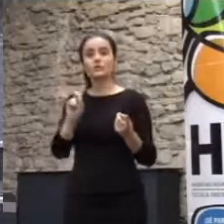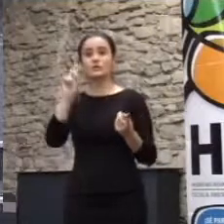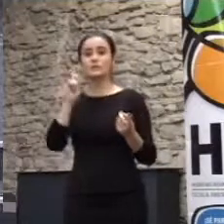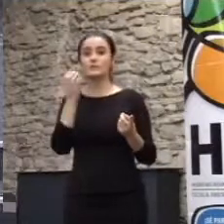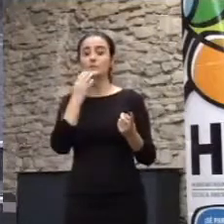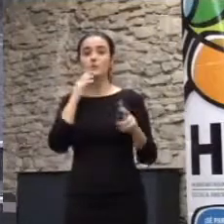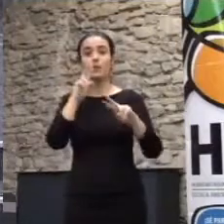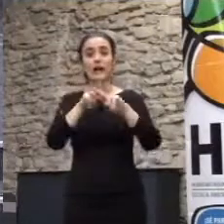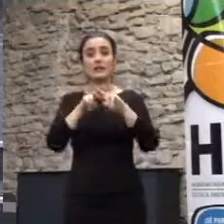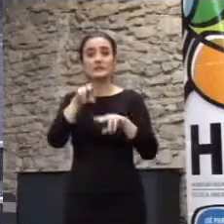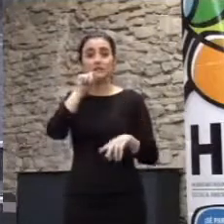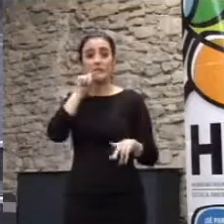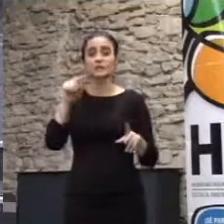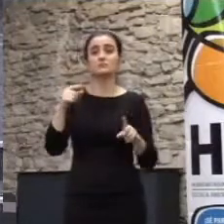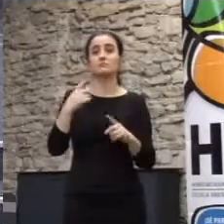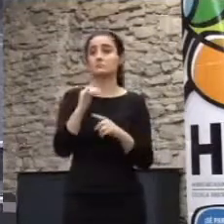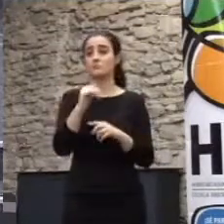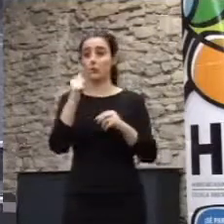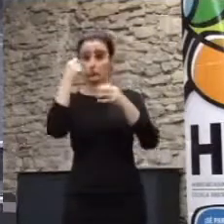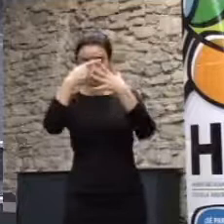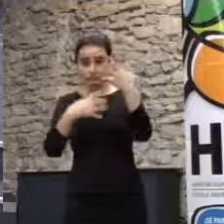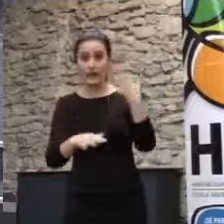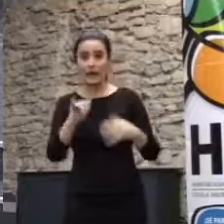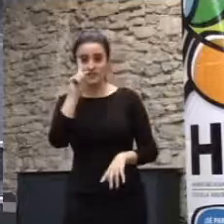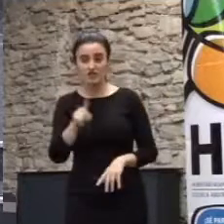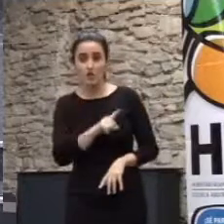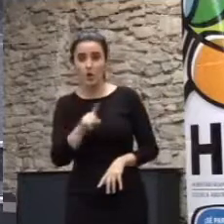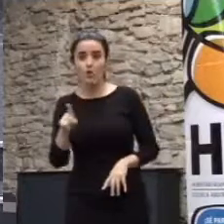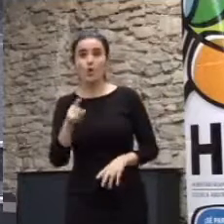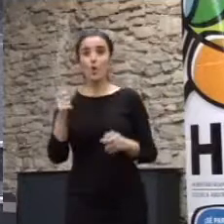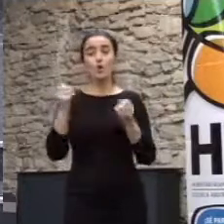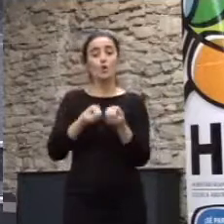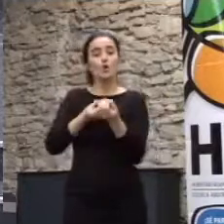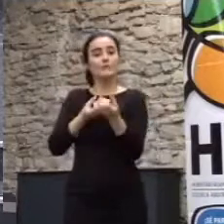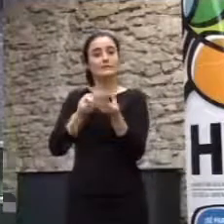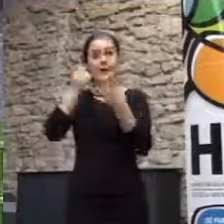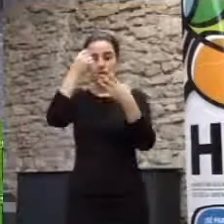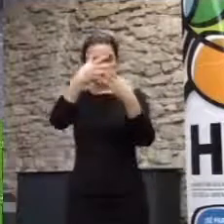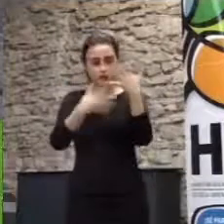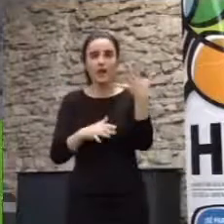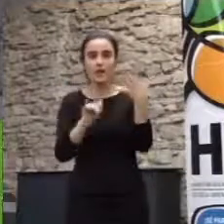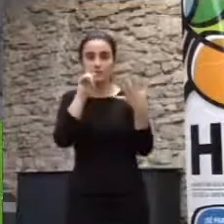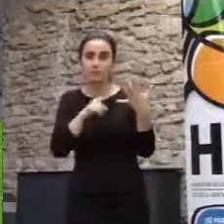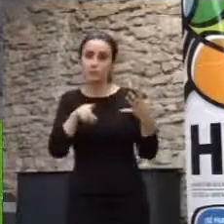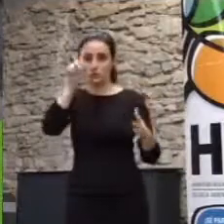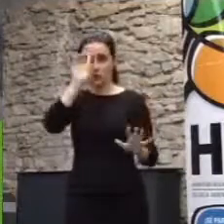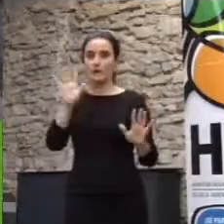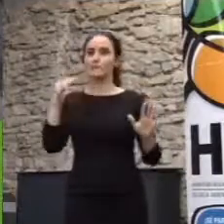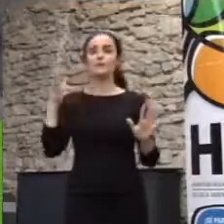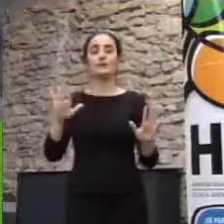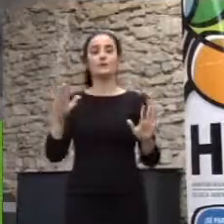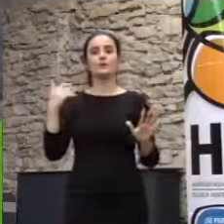del hashtag que tenemos ha habido movimiento, que lo hemos estado siguiendo, pero no a modo de preguntas, sino de comentarios. Pero sí que vamos a empezar a ir dando paso a